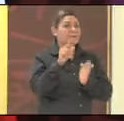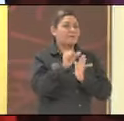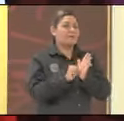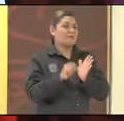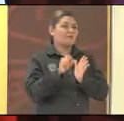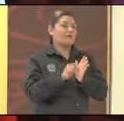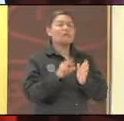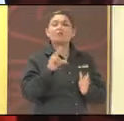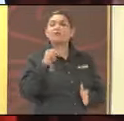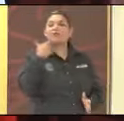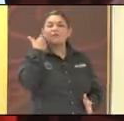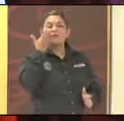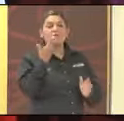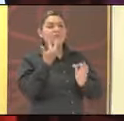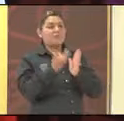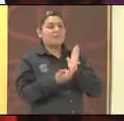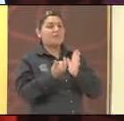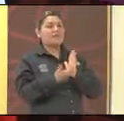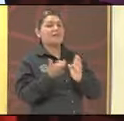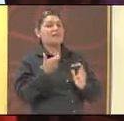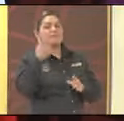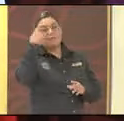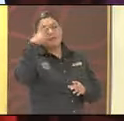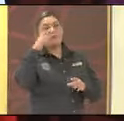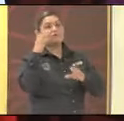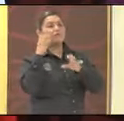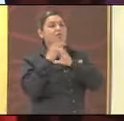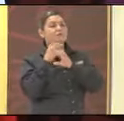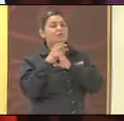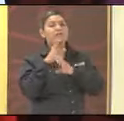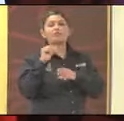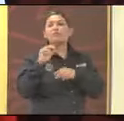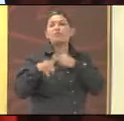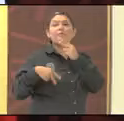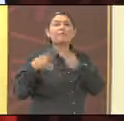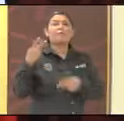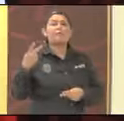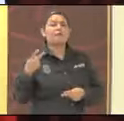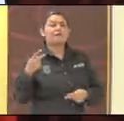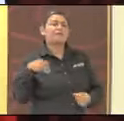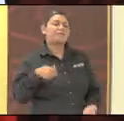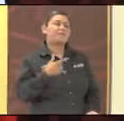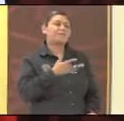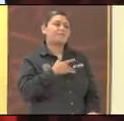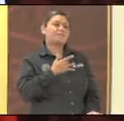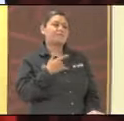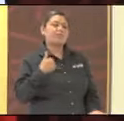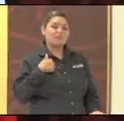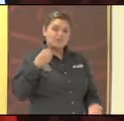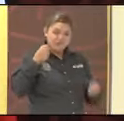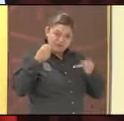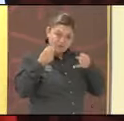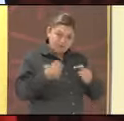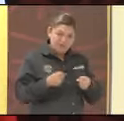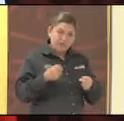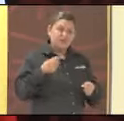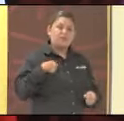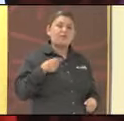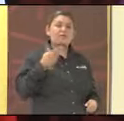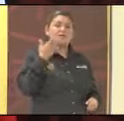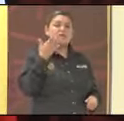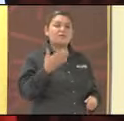que por falta de dinero para sus pasajes, pues no vayan a su escuela. Y en este sentido, pues yo estoy seguro que a la hora que lo